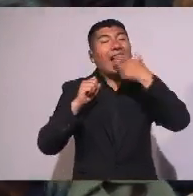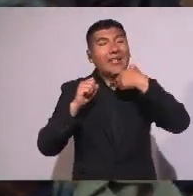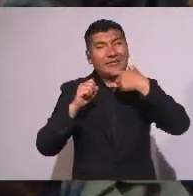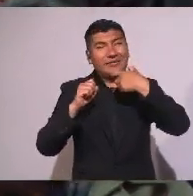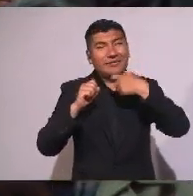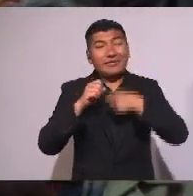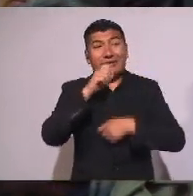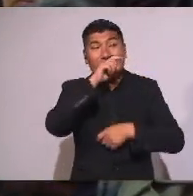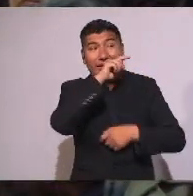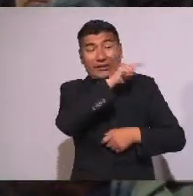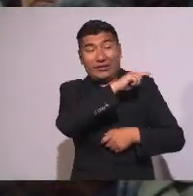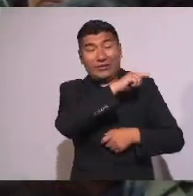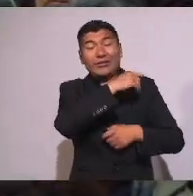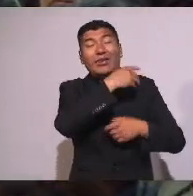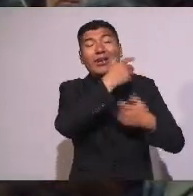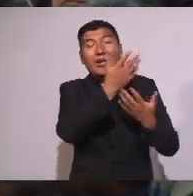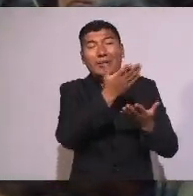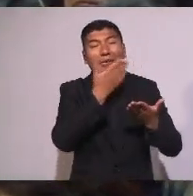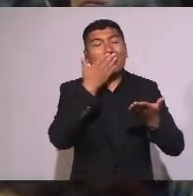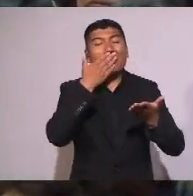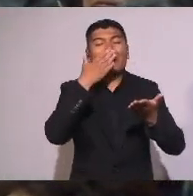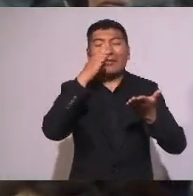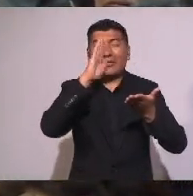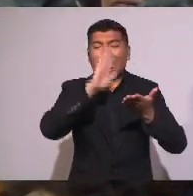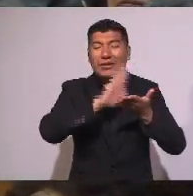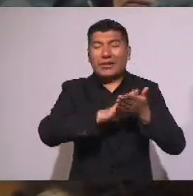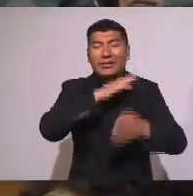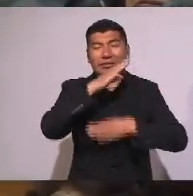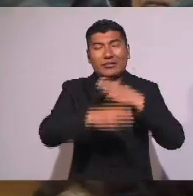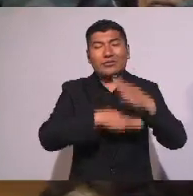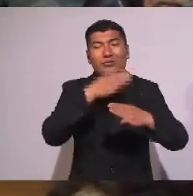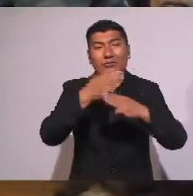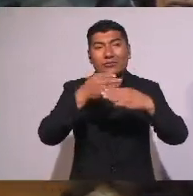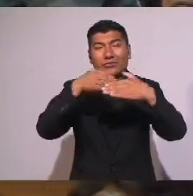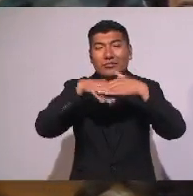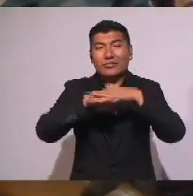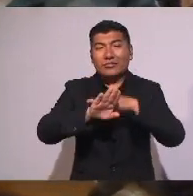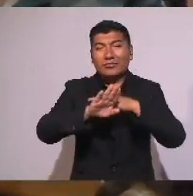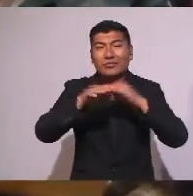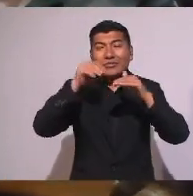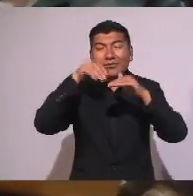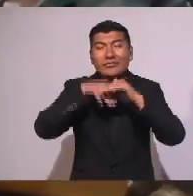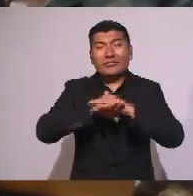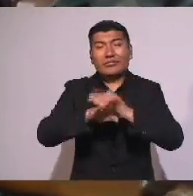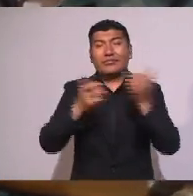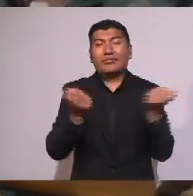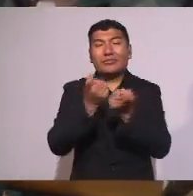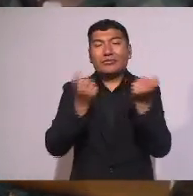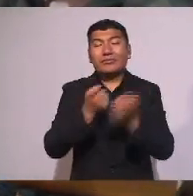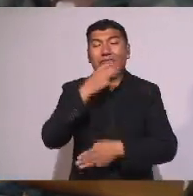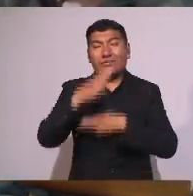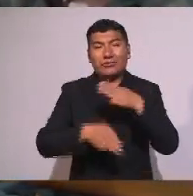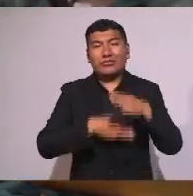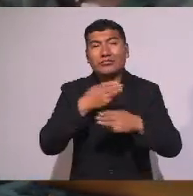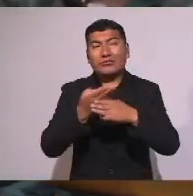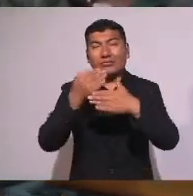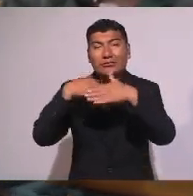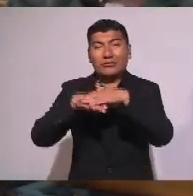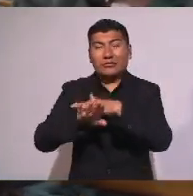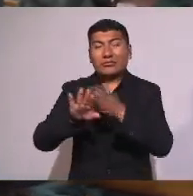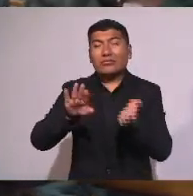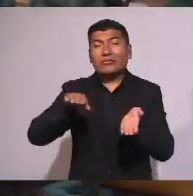ellos entró el mal en el mundo. Entró el pecado en el mundo. Entró